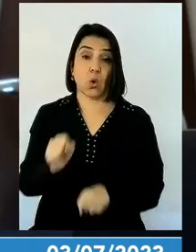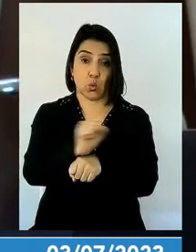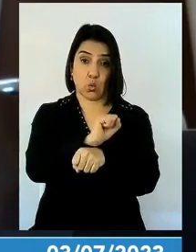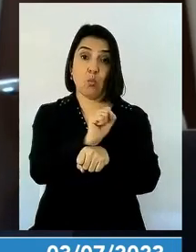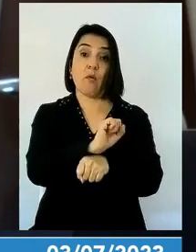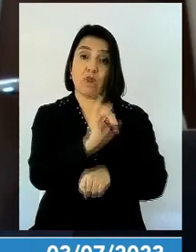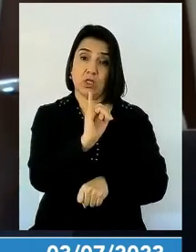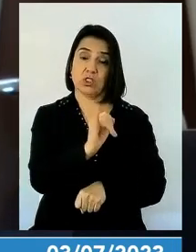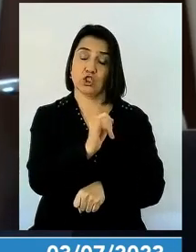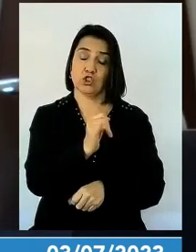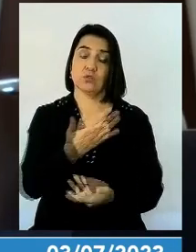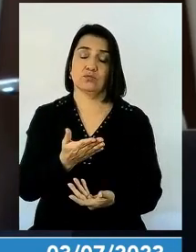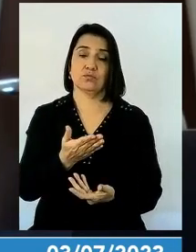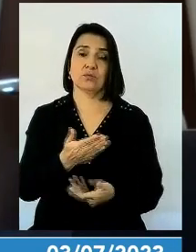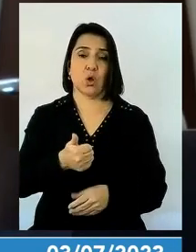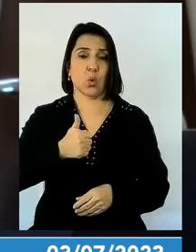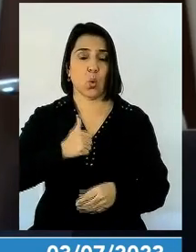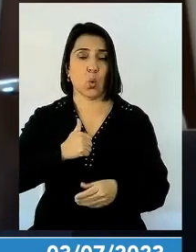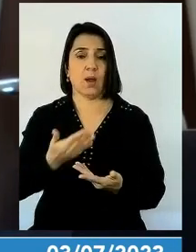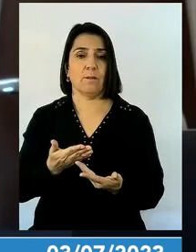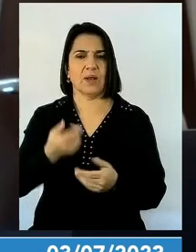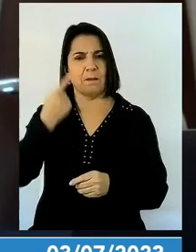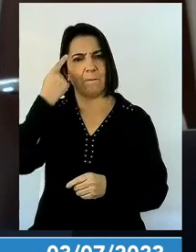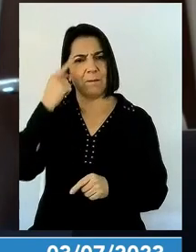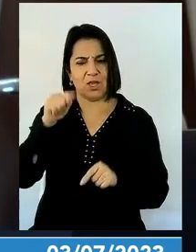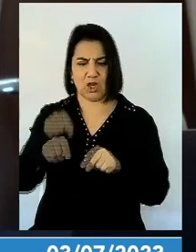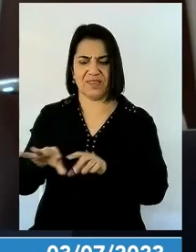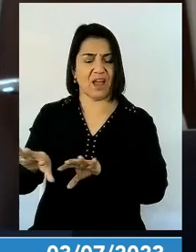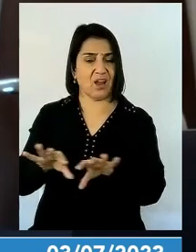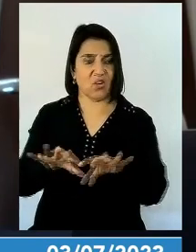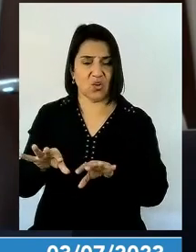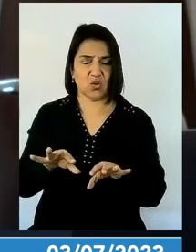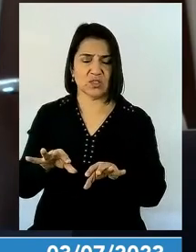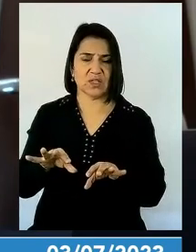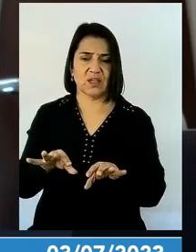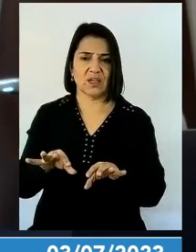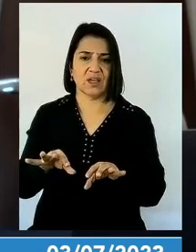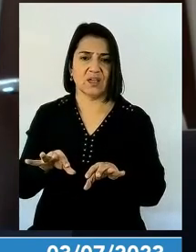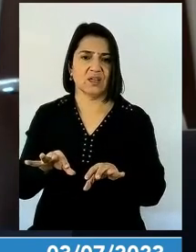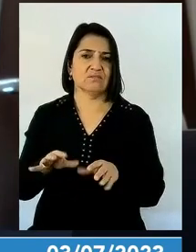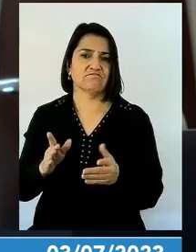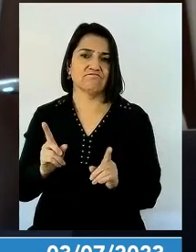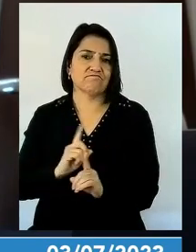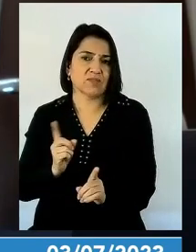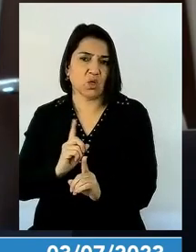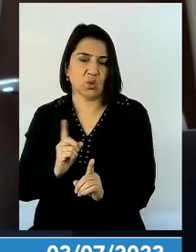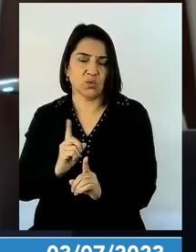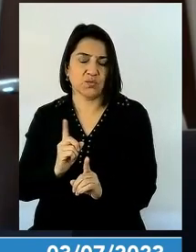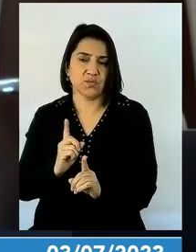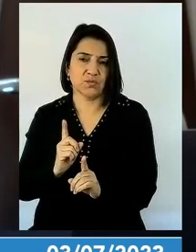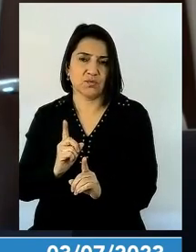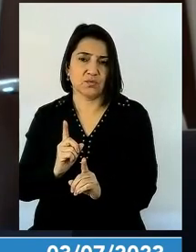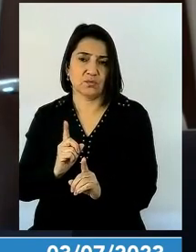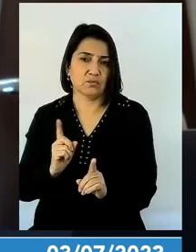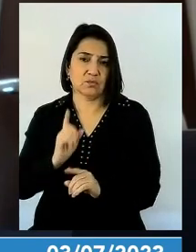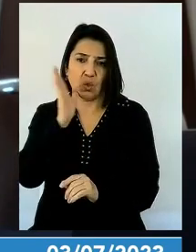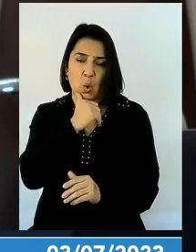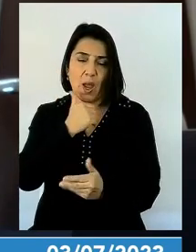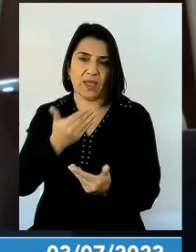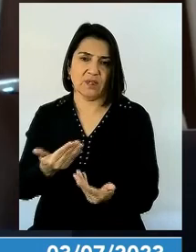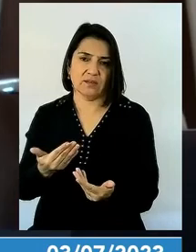y, sin embargo, en este tipo de implementos no se produce, no se